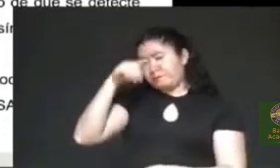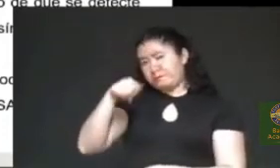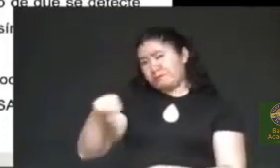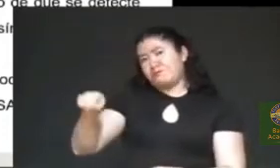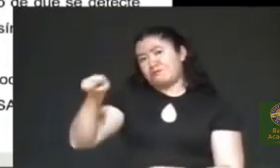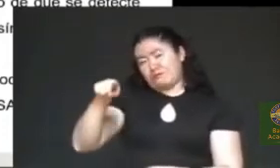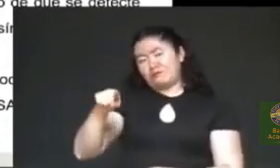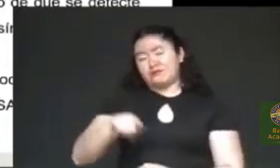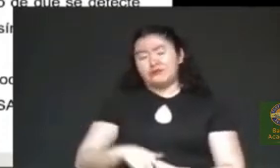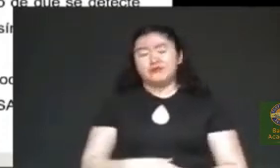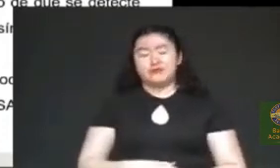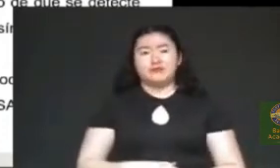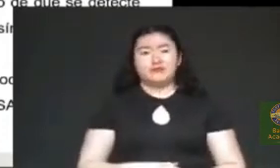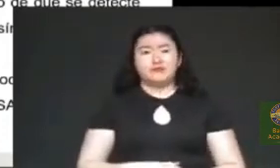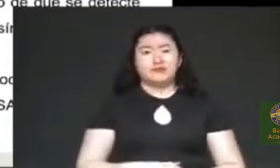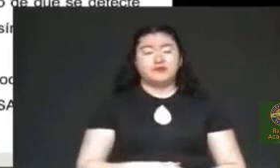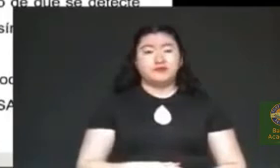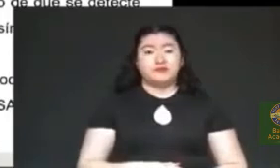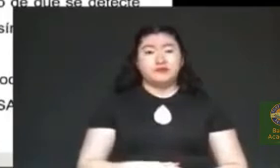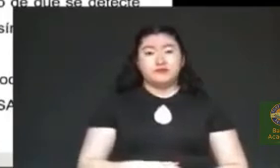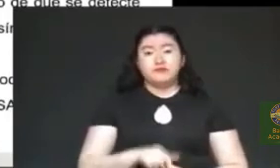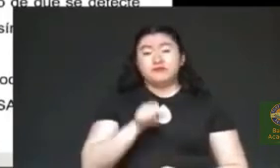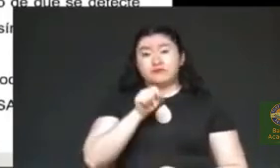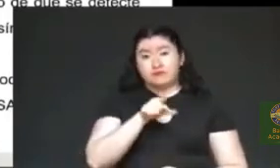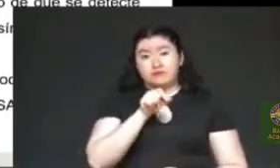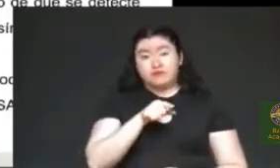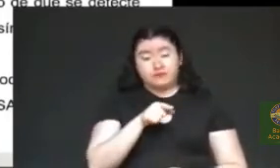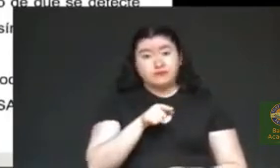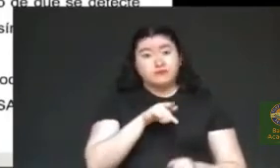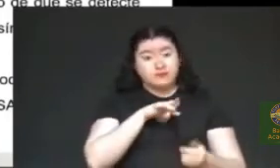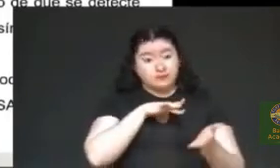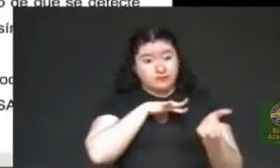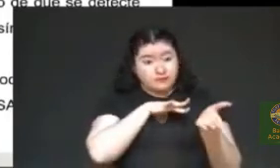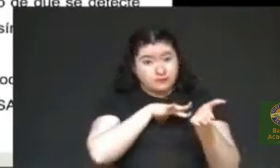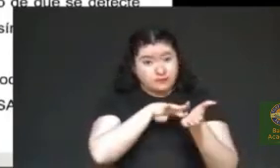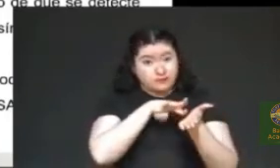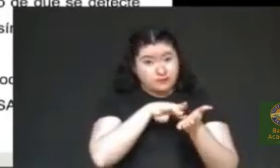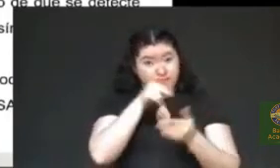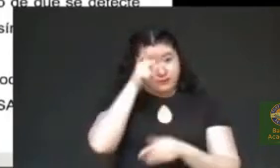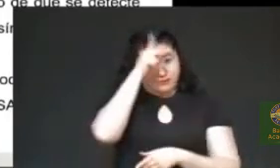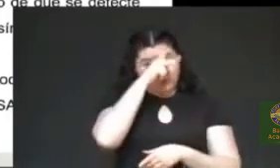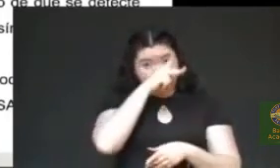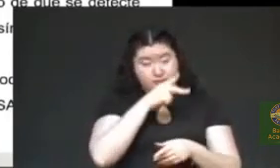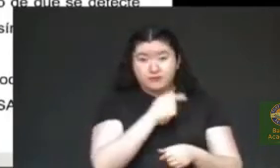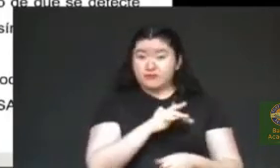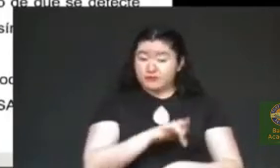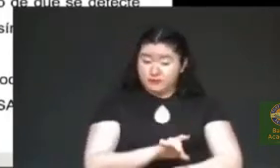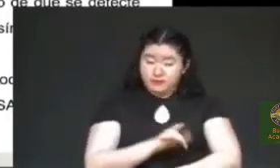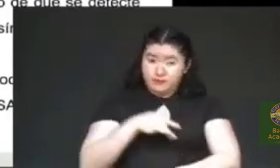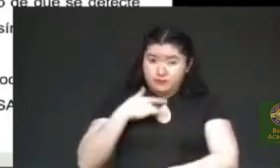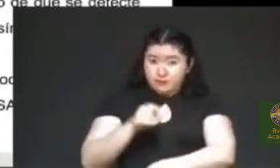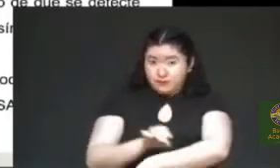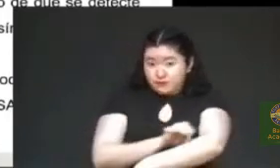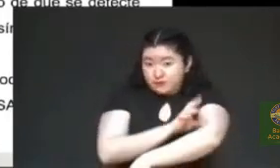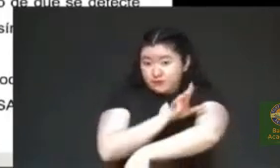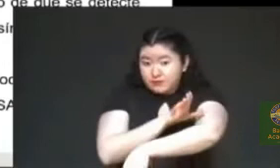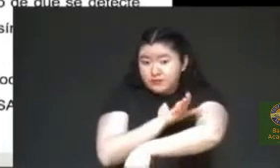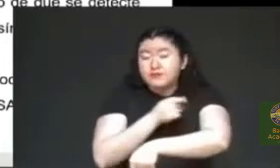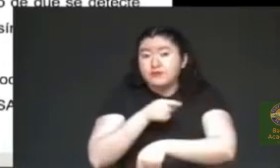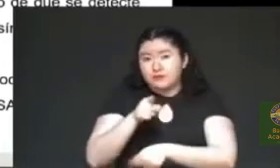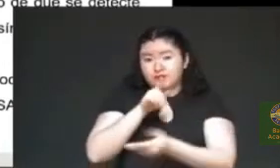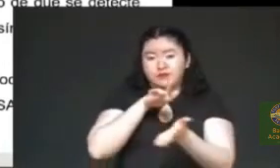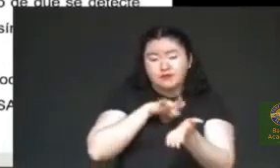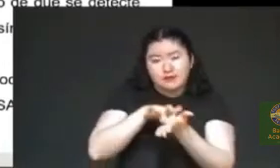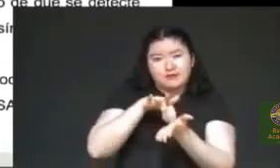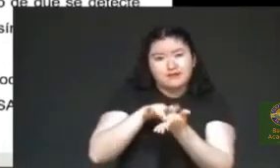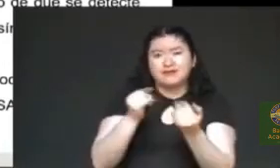duda, es el sector salud, y procurar el apoyo socioemocional y promover, entre otros, los cursos que se están realizando